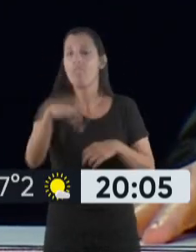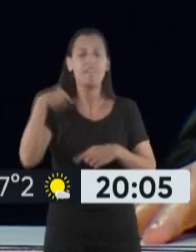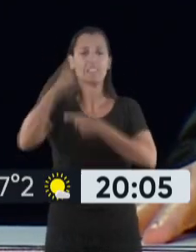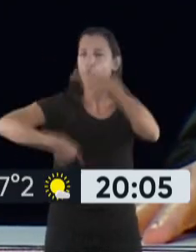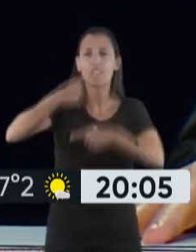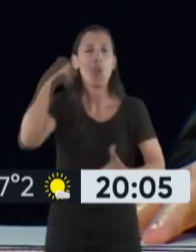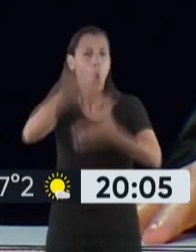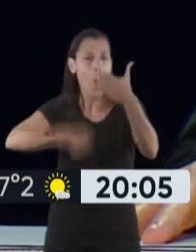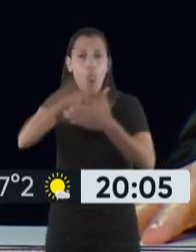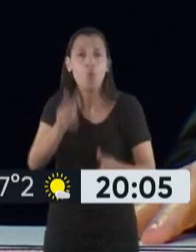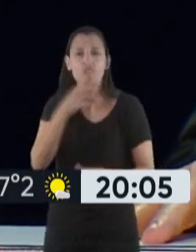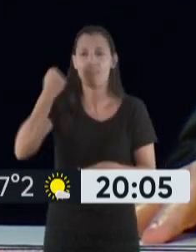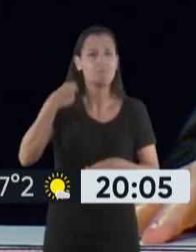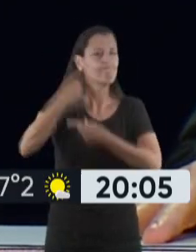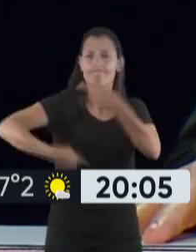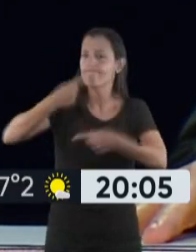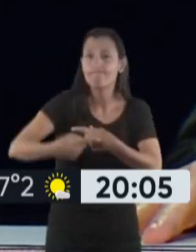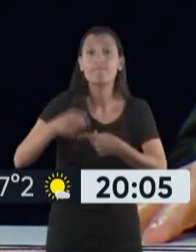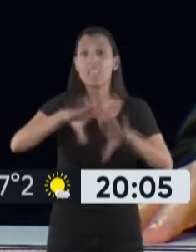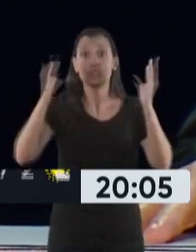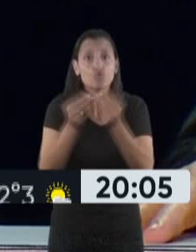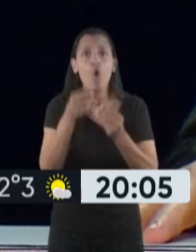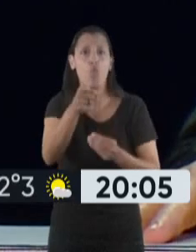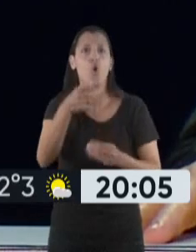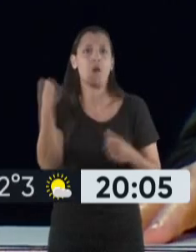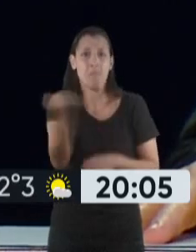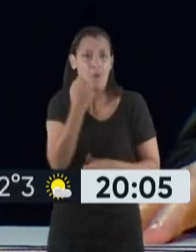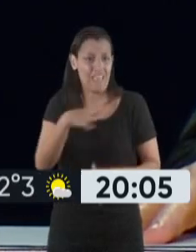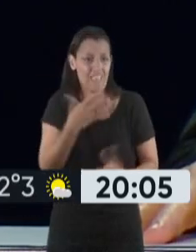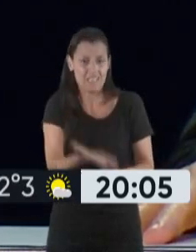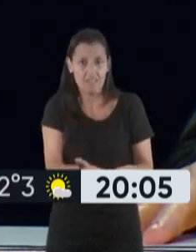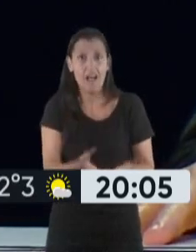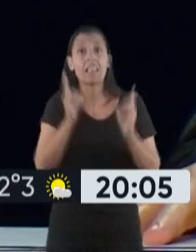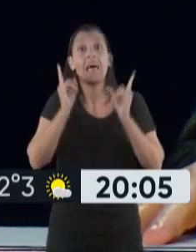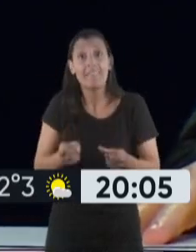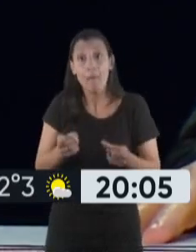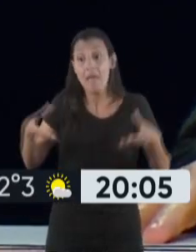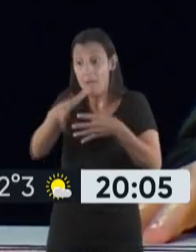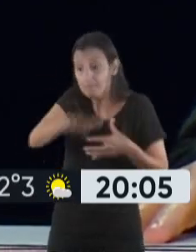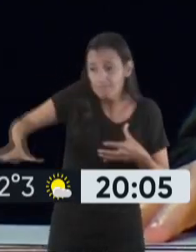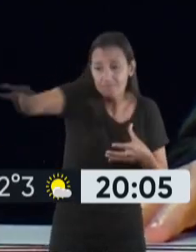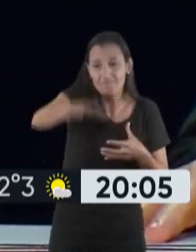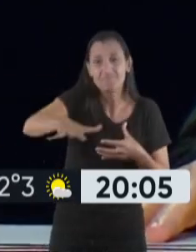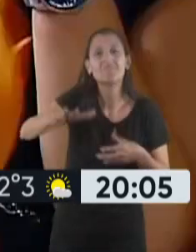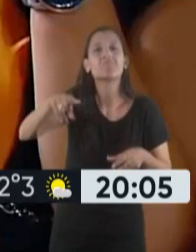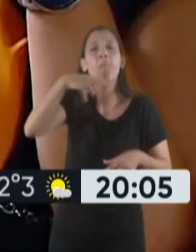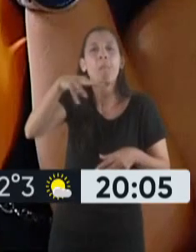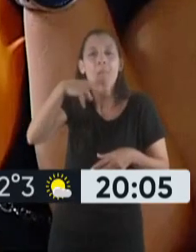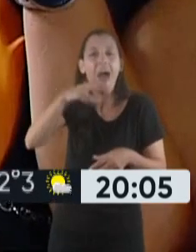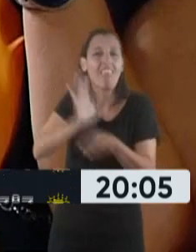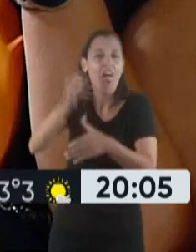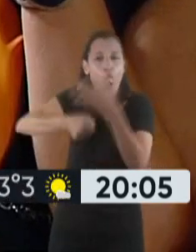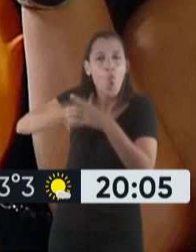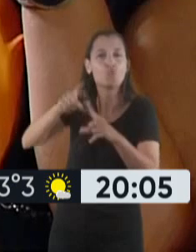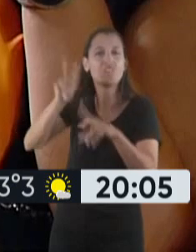ceda. Hace falta todo eso. Y hace falta que en esa marea verde, como ya ocurre en los últimos